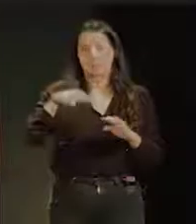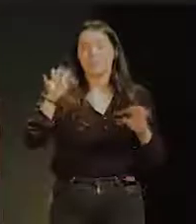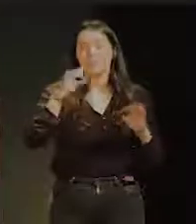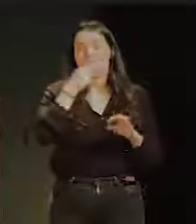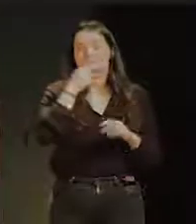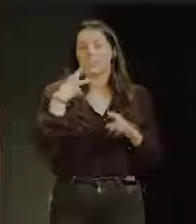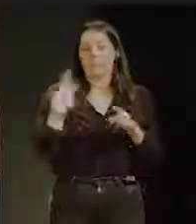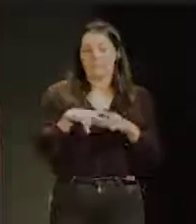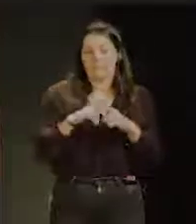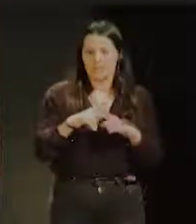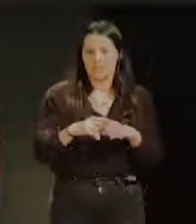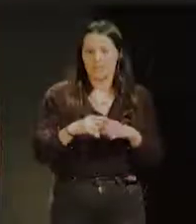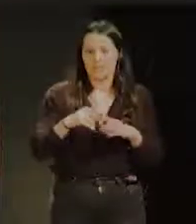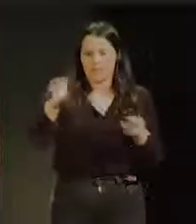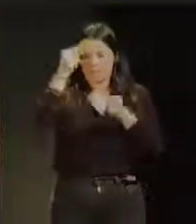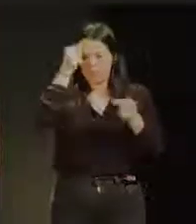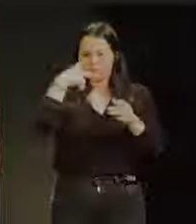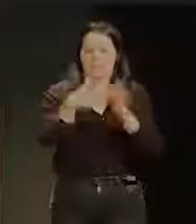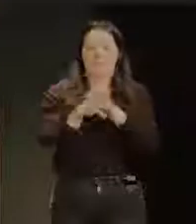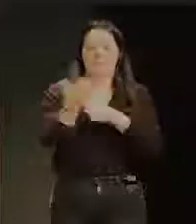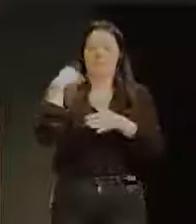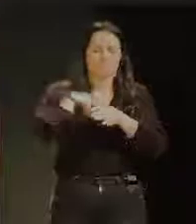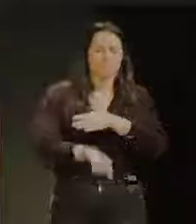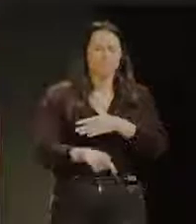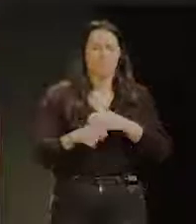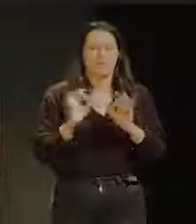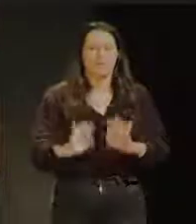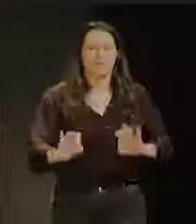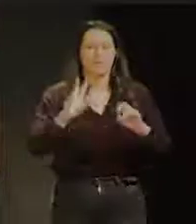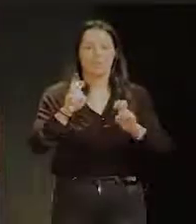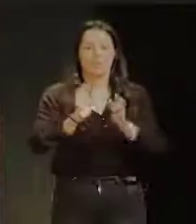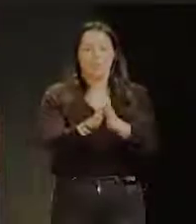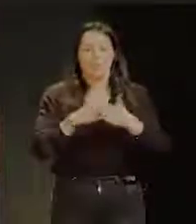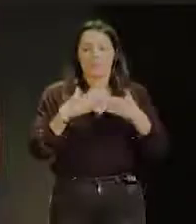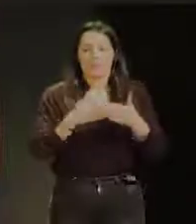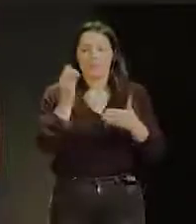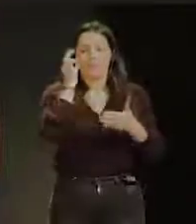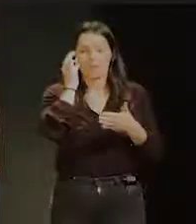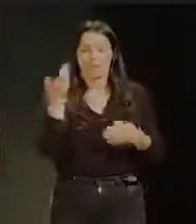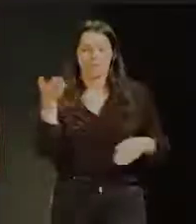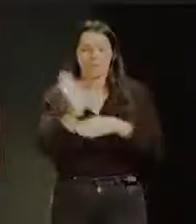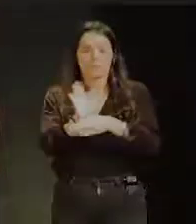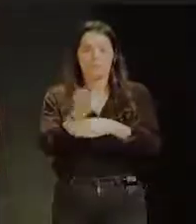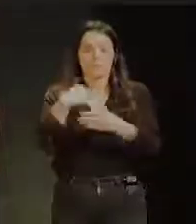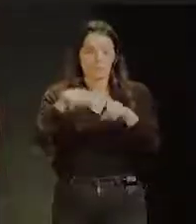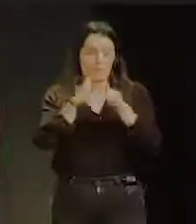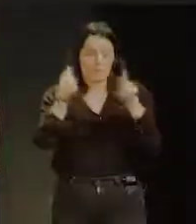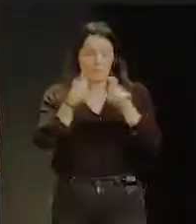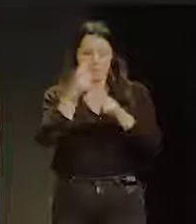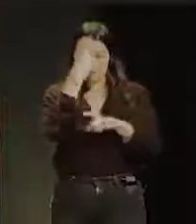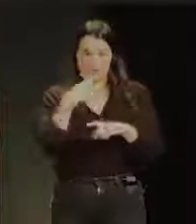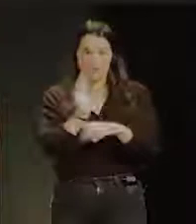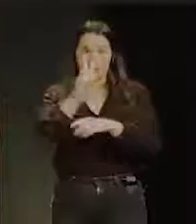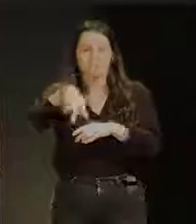va a entrar en mucho más detalle sobre el manual que ha publicado Attitude is Everything y